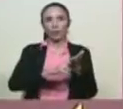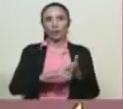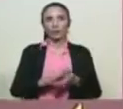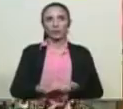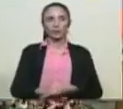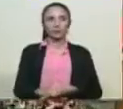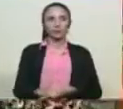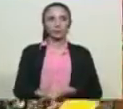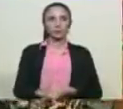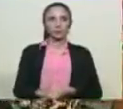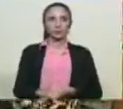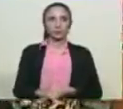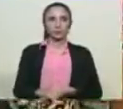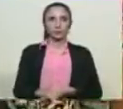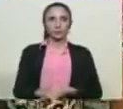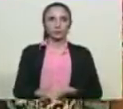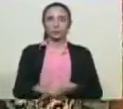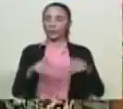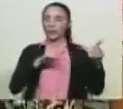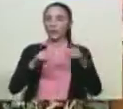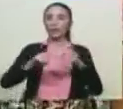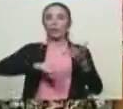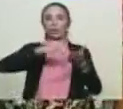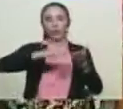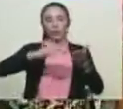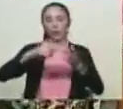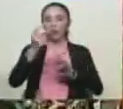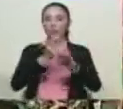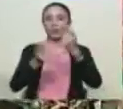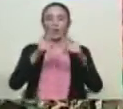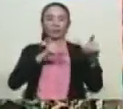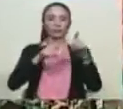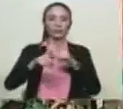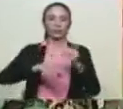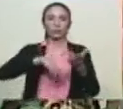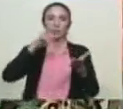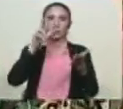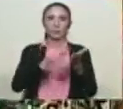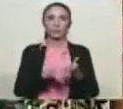Habemos contrato. Firmados los recursos.